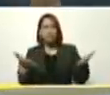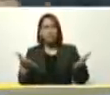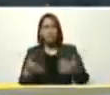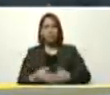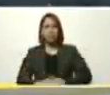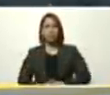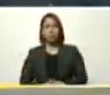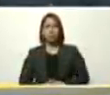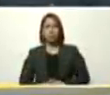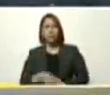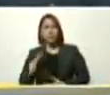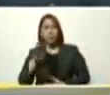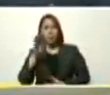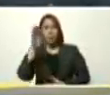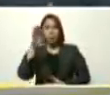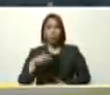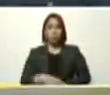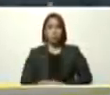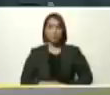el futuro.